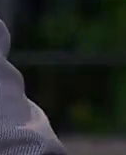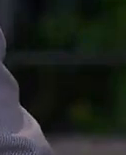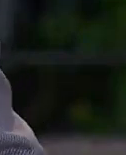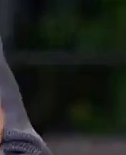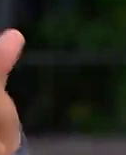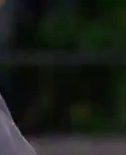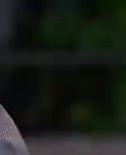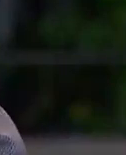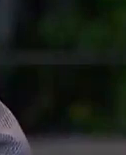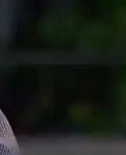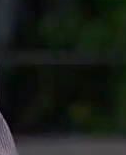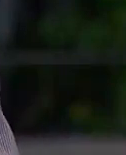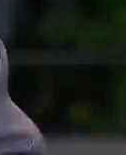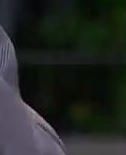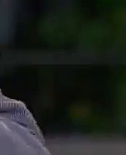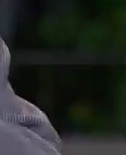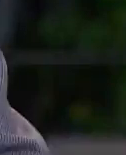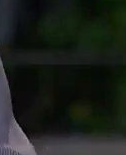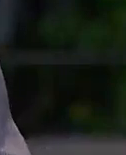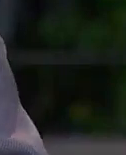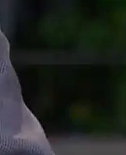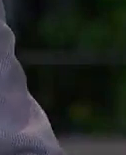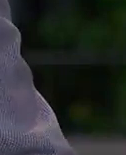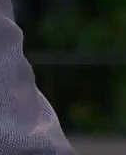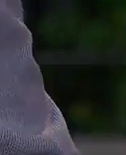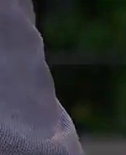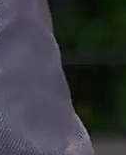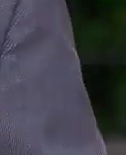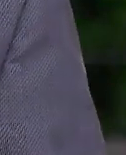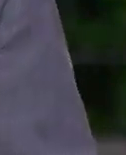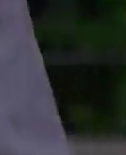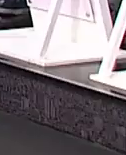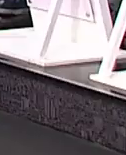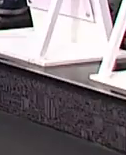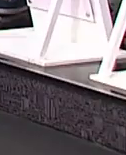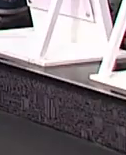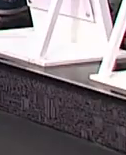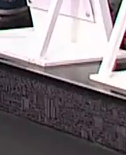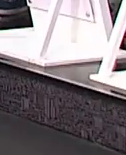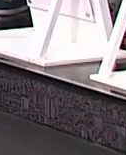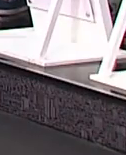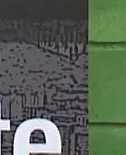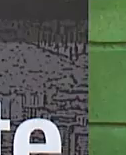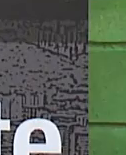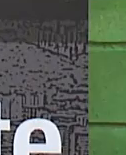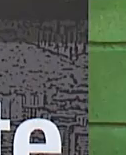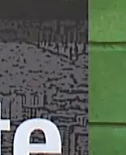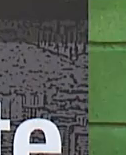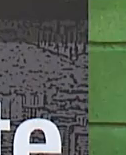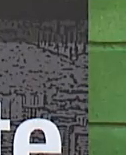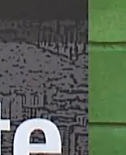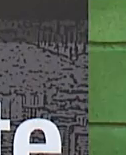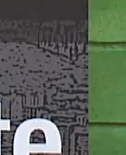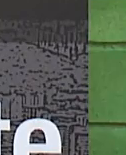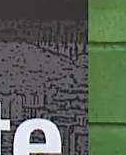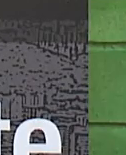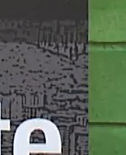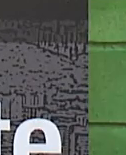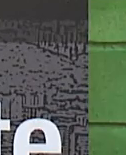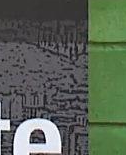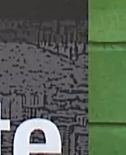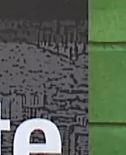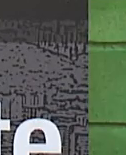del mundo, para invitar a inversionistas a que vengan a invertir en turismo en Medellín. Doctor Juan Carlos, ¿es posible que Medellín, una ciudad de,